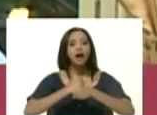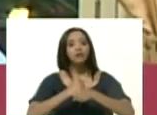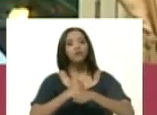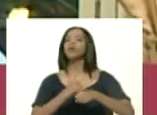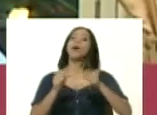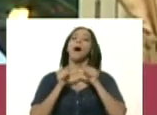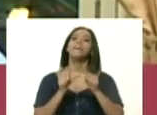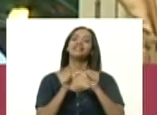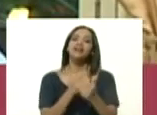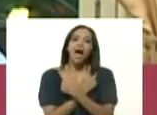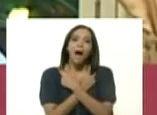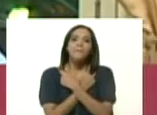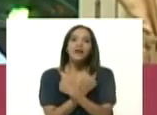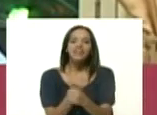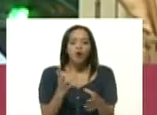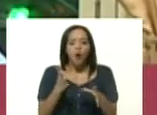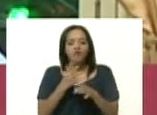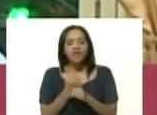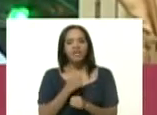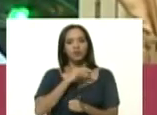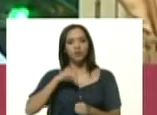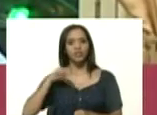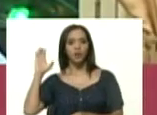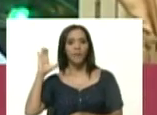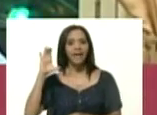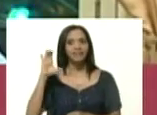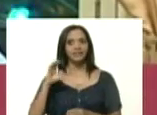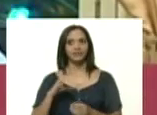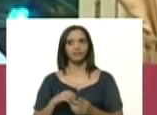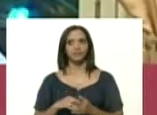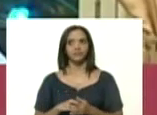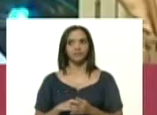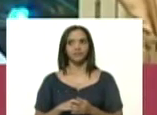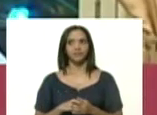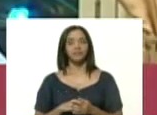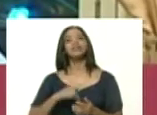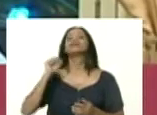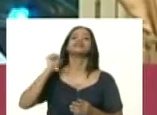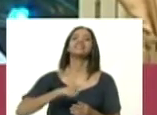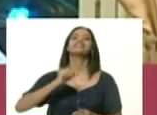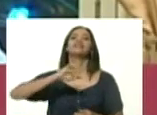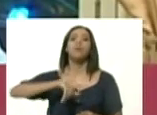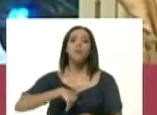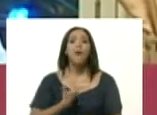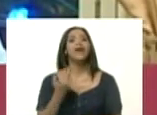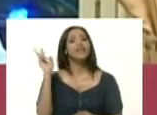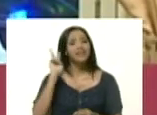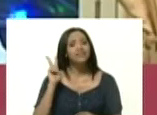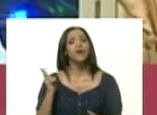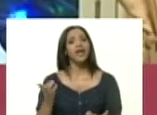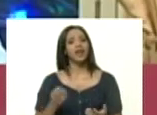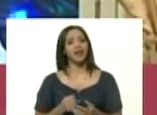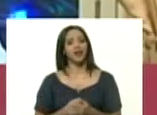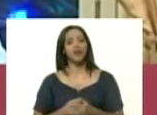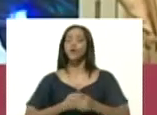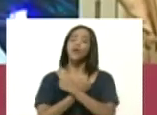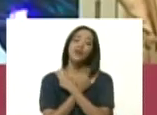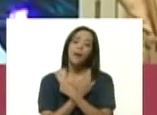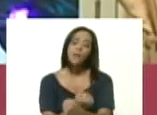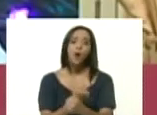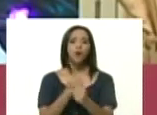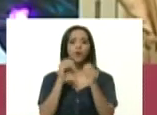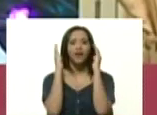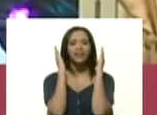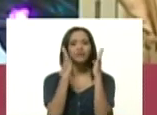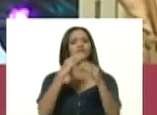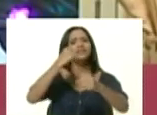seguir amando y creyendo en nuestro país. Sí se puede Venezuela, con amor, con dedicación,